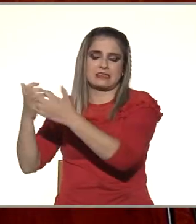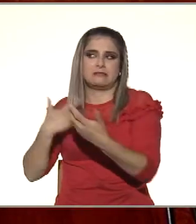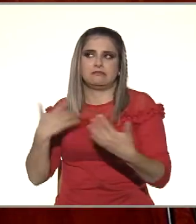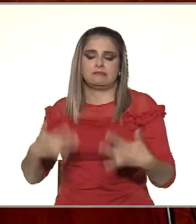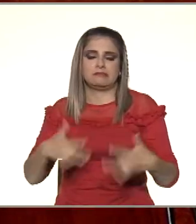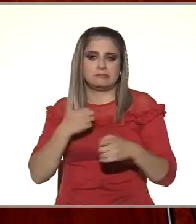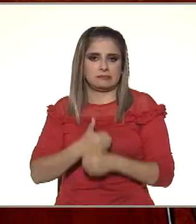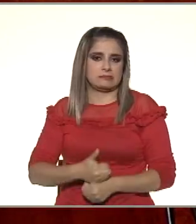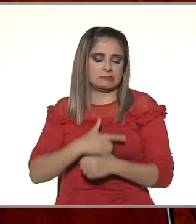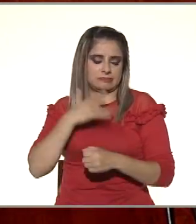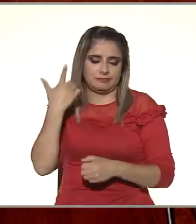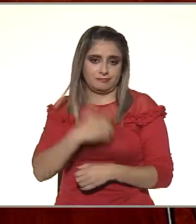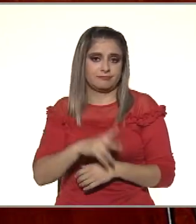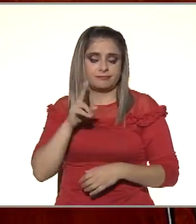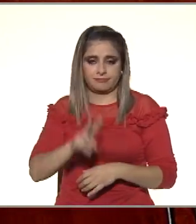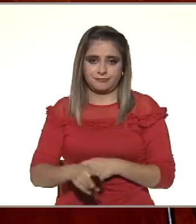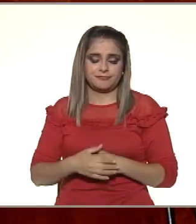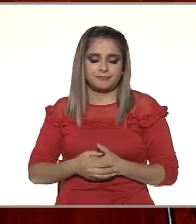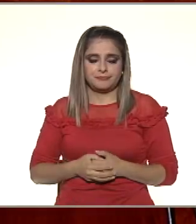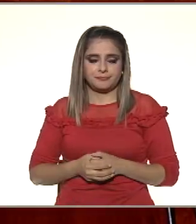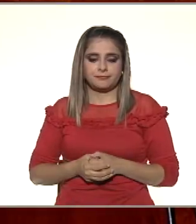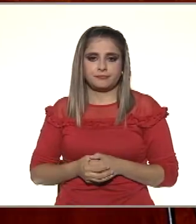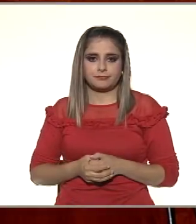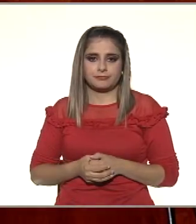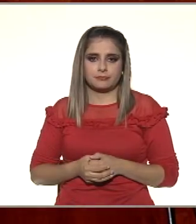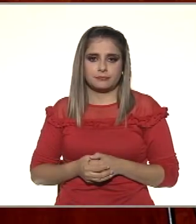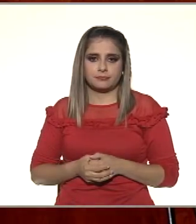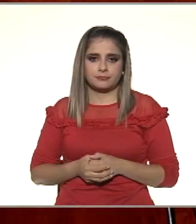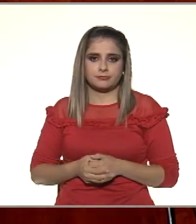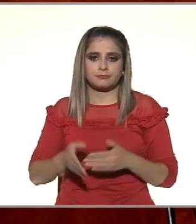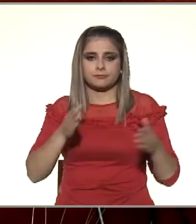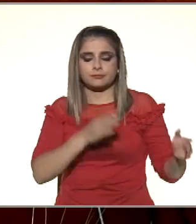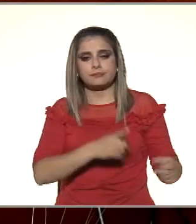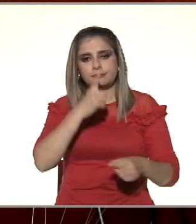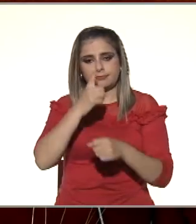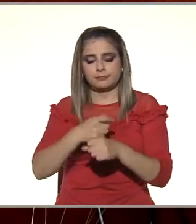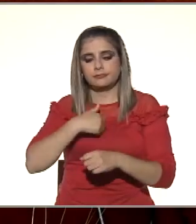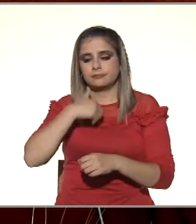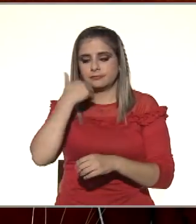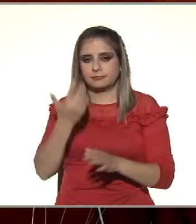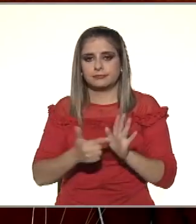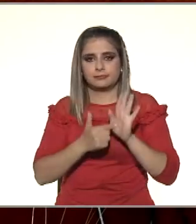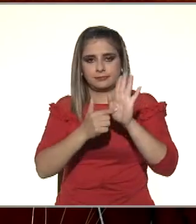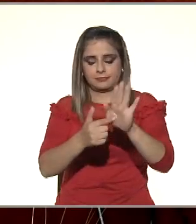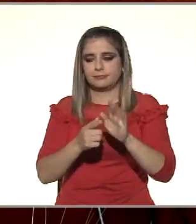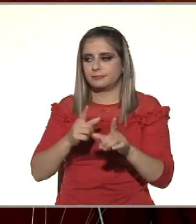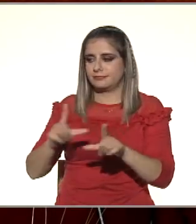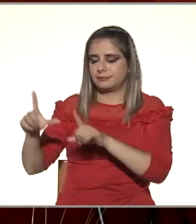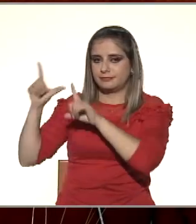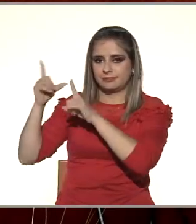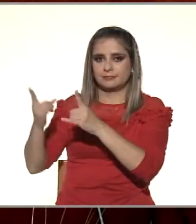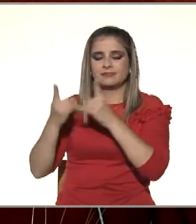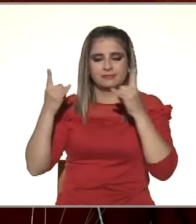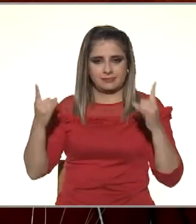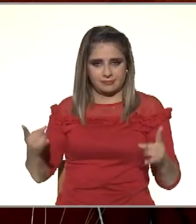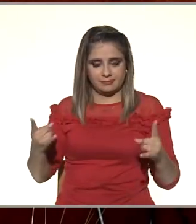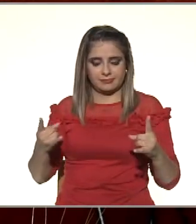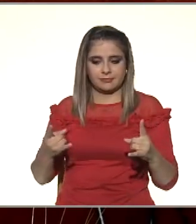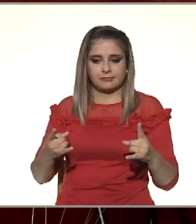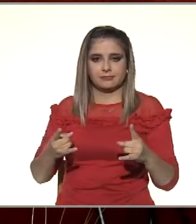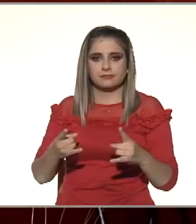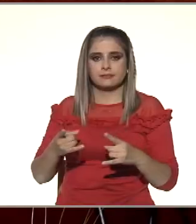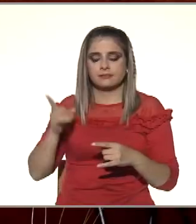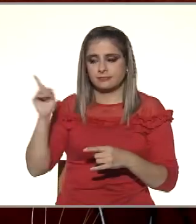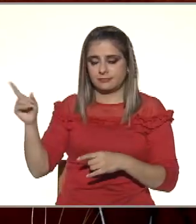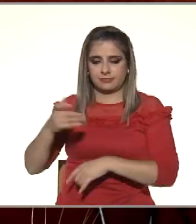lo vive. Hay que escuchar por eso. ¿Dónde está? Espérame, déjame presentar, por favor. Vamos a ver el siguiente testimonio. Aquí, en